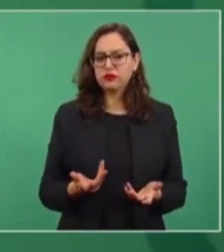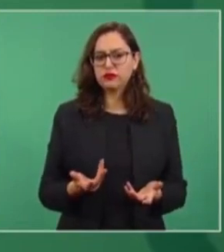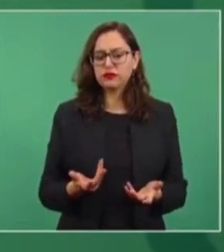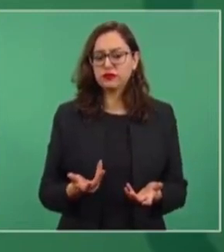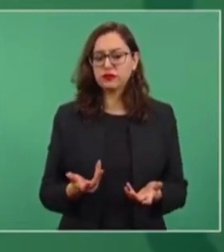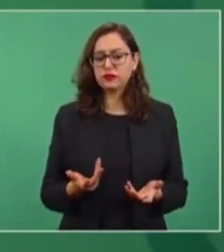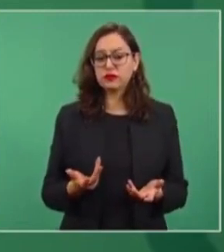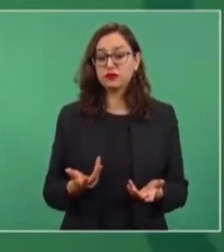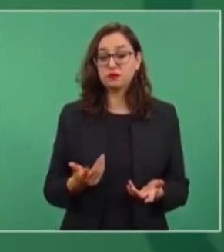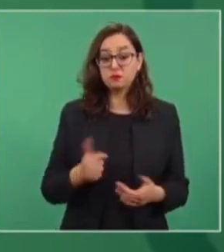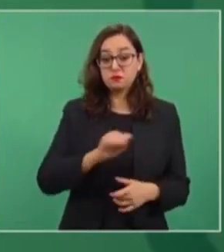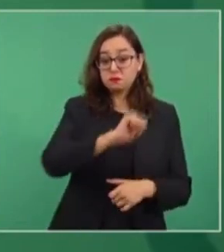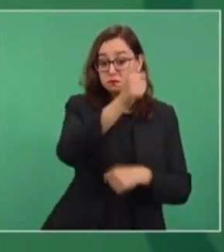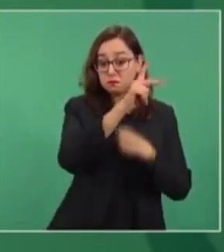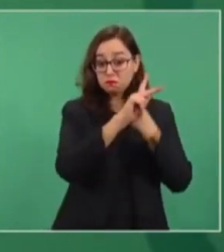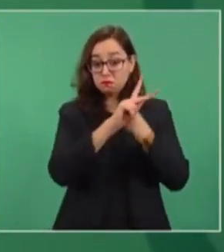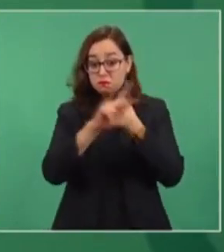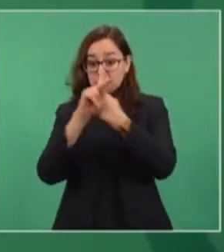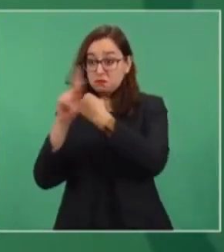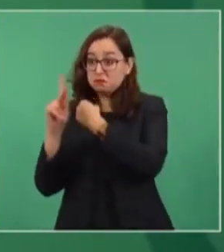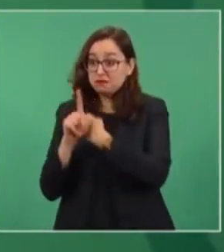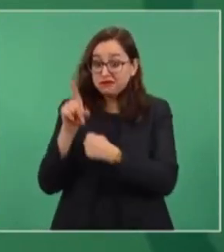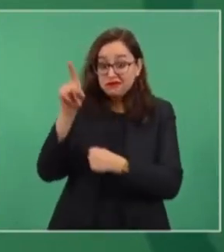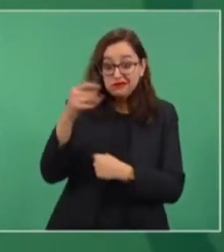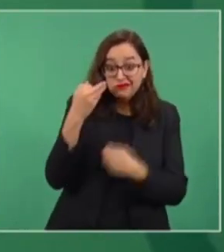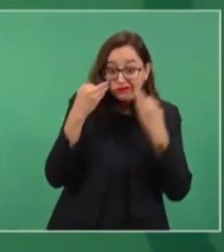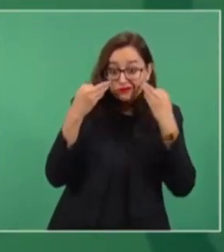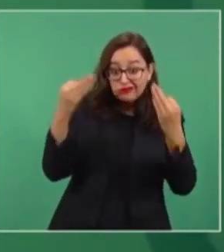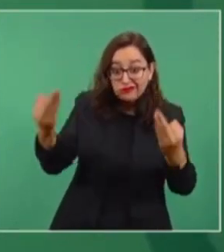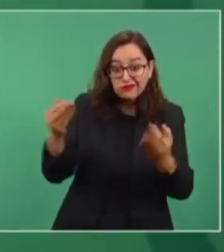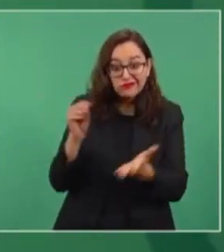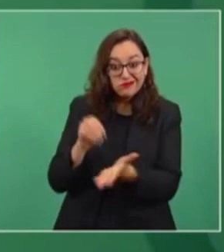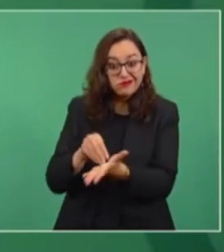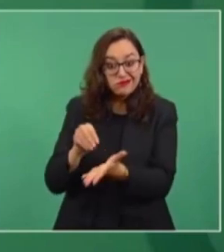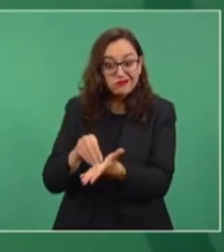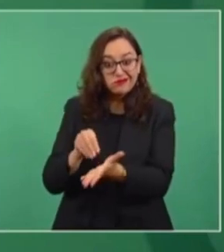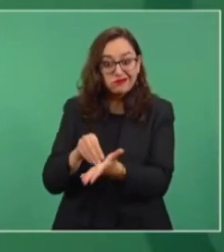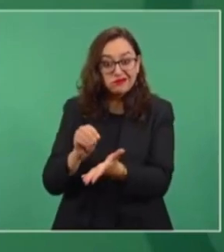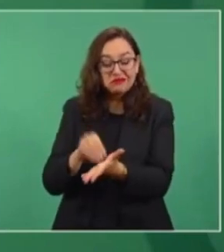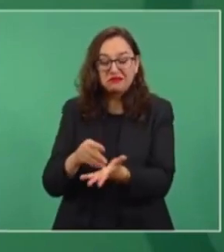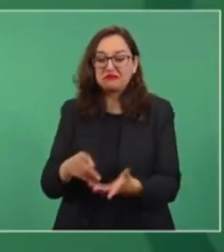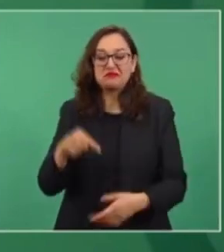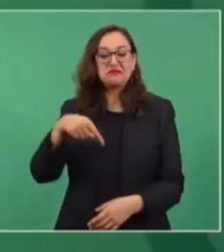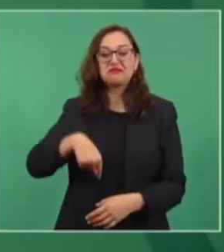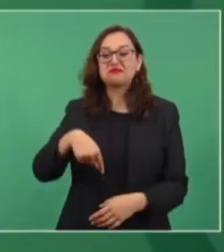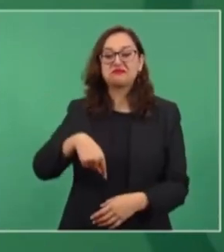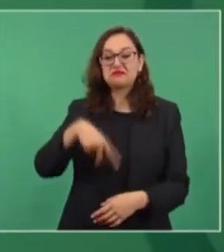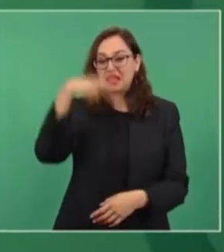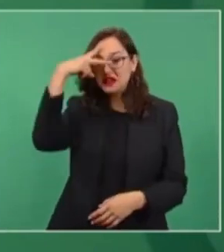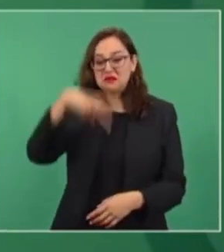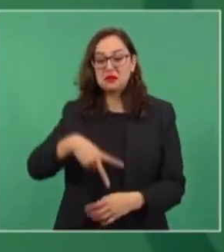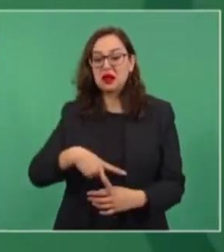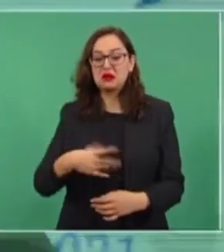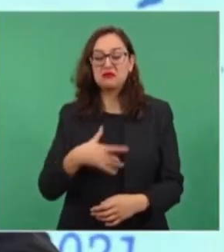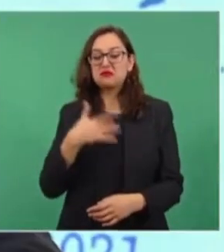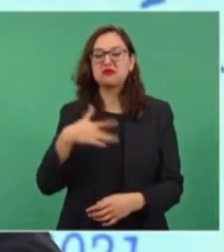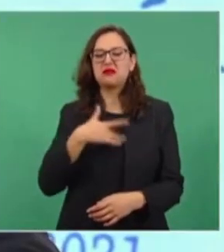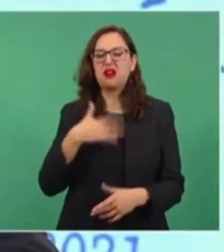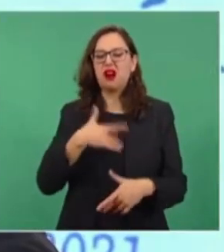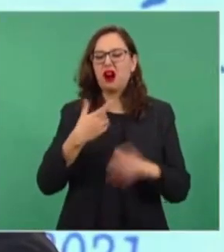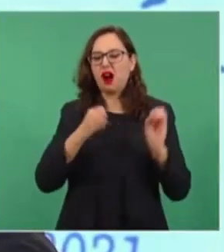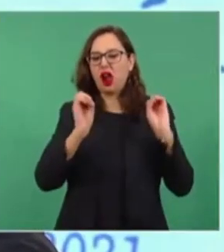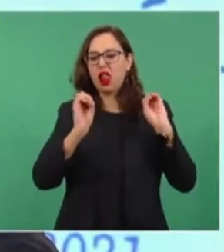que en otros países se mantuvo. Aquí se tomó la decisión de